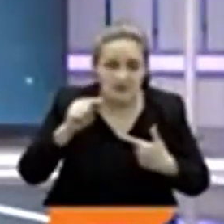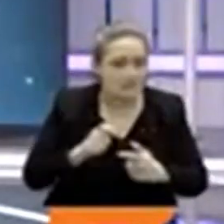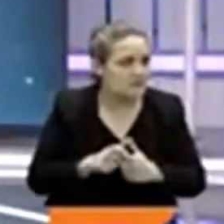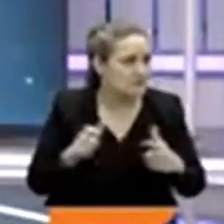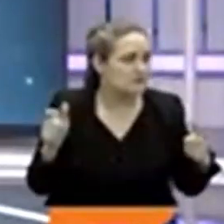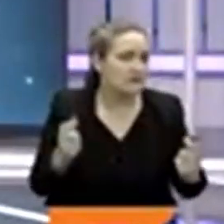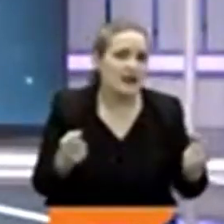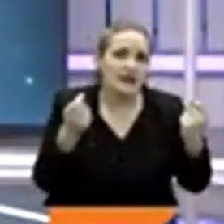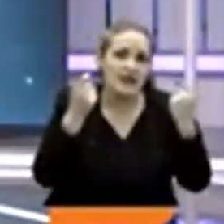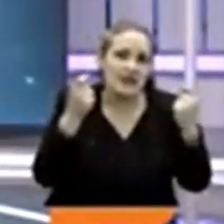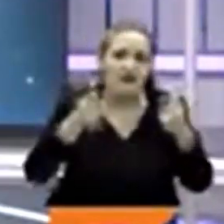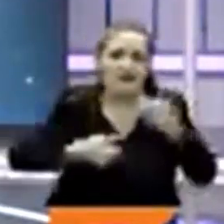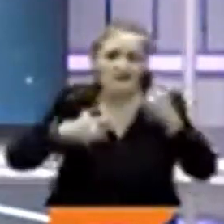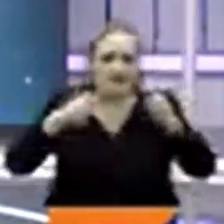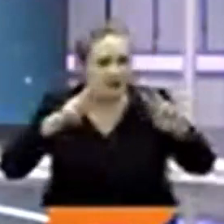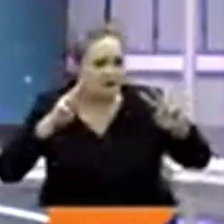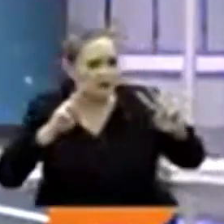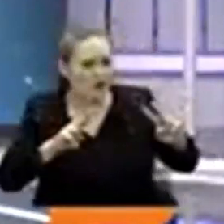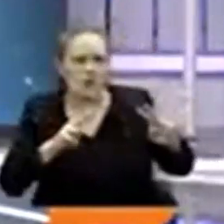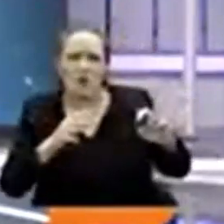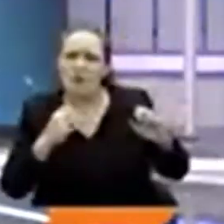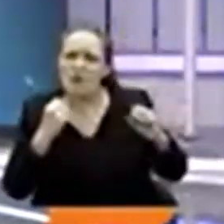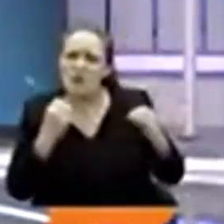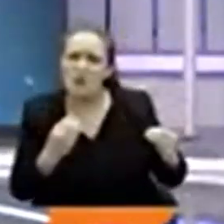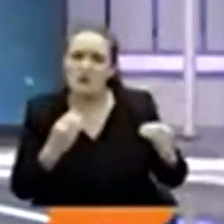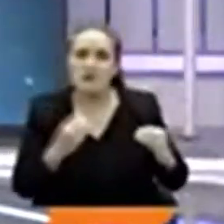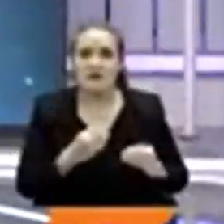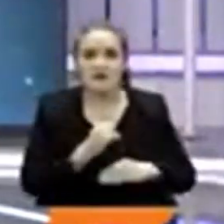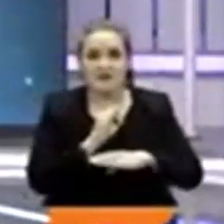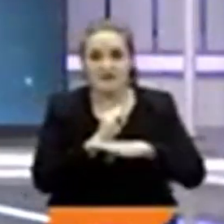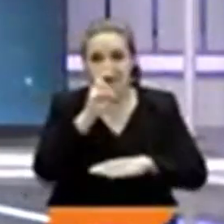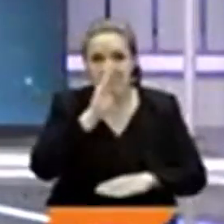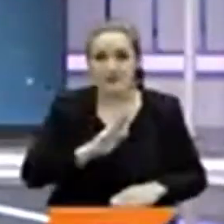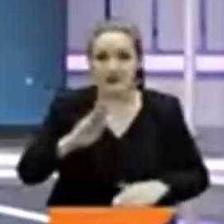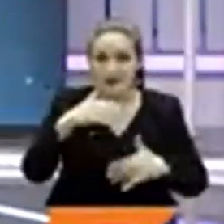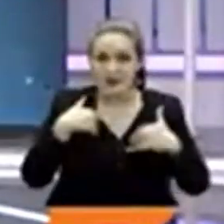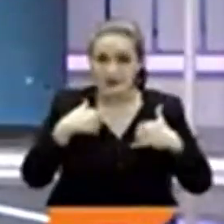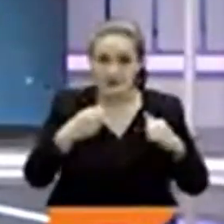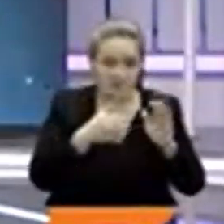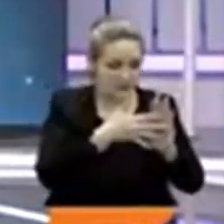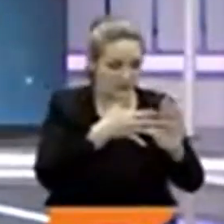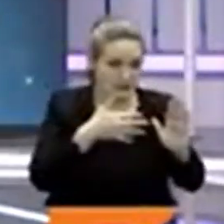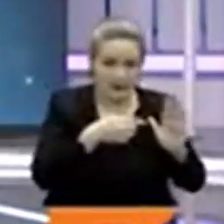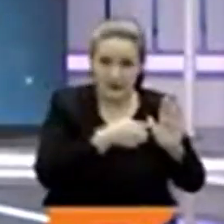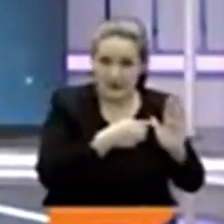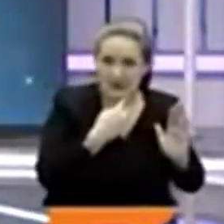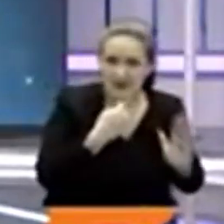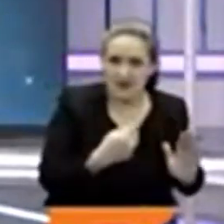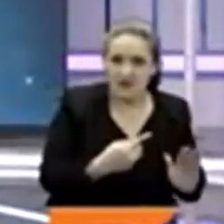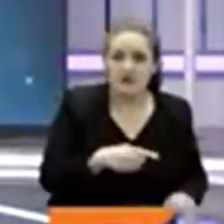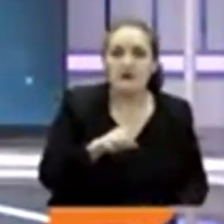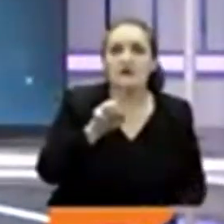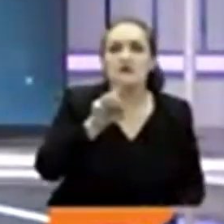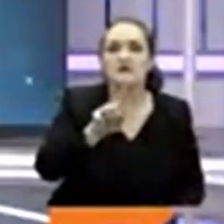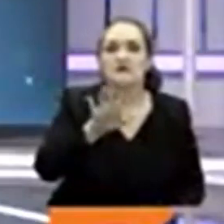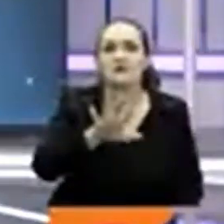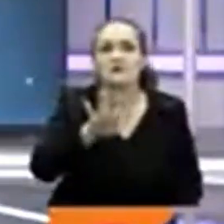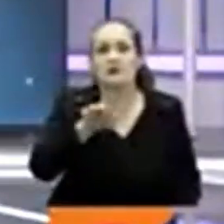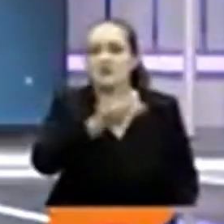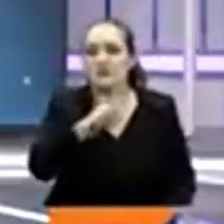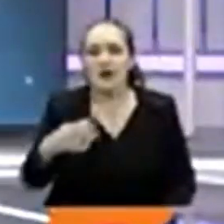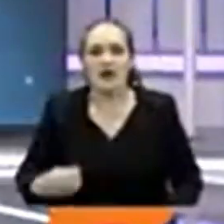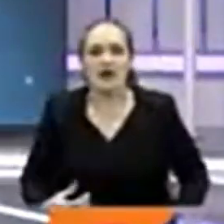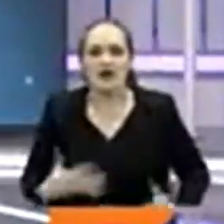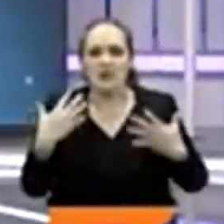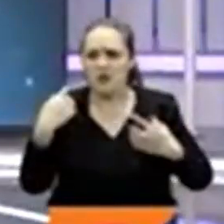las autoridades. Según el Instituto Nacional de Salud, hasta la fecha se reportan 154 casos de personas